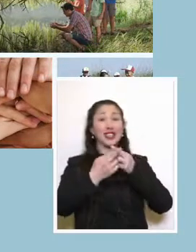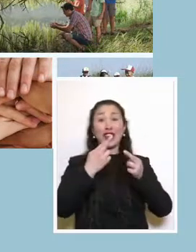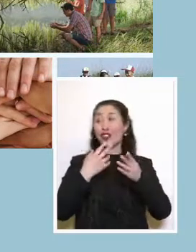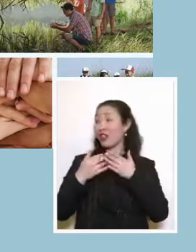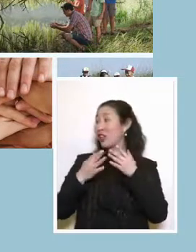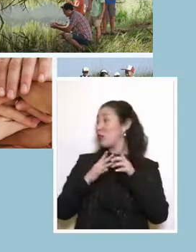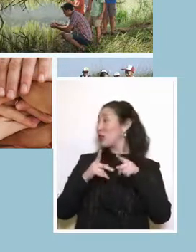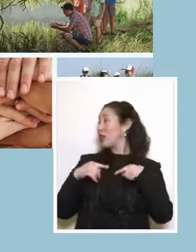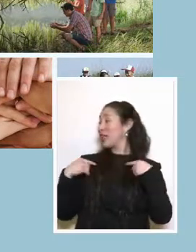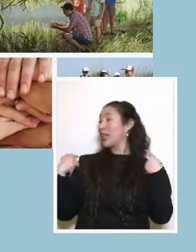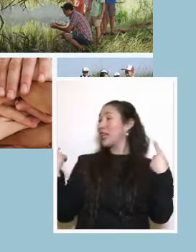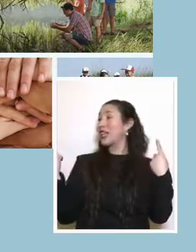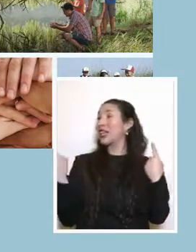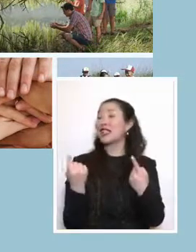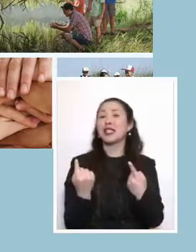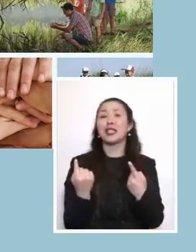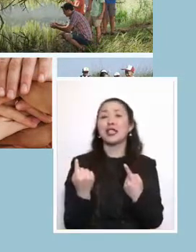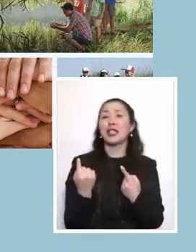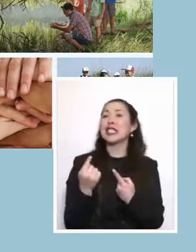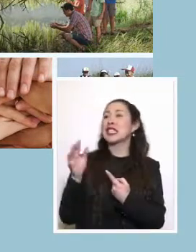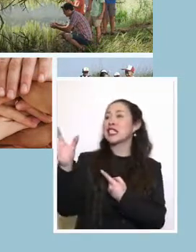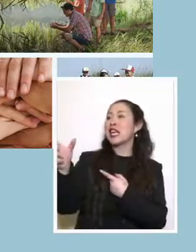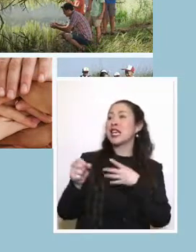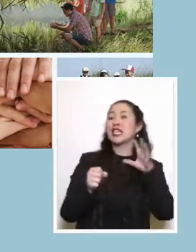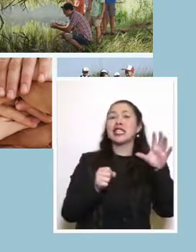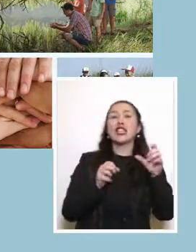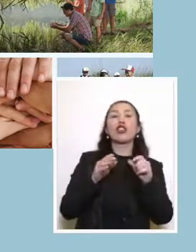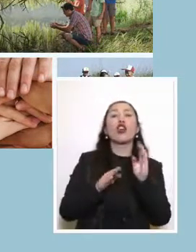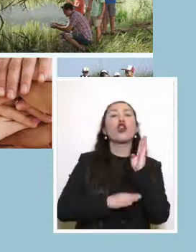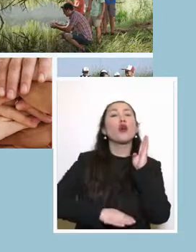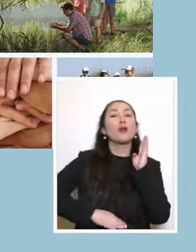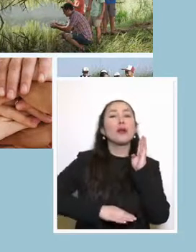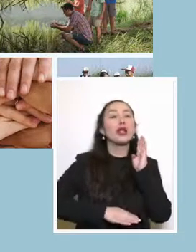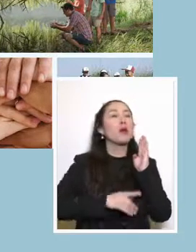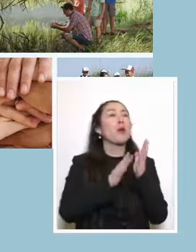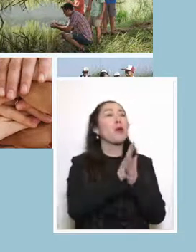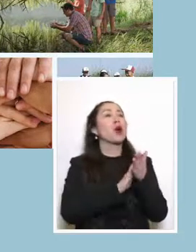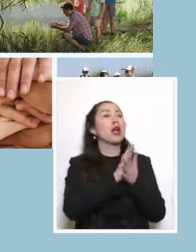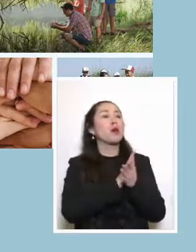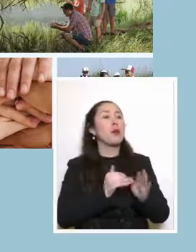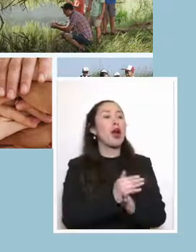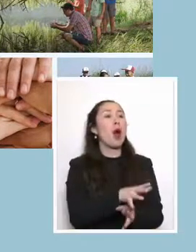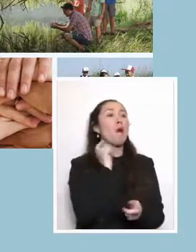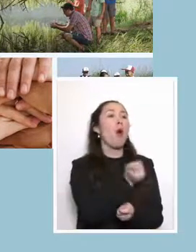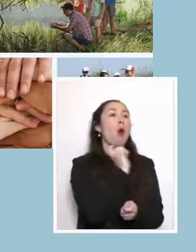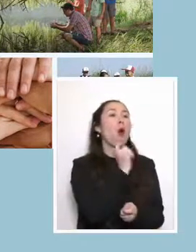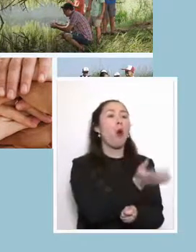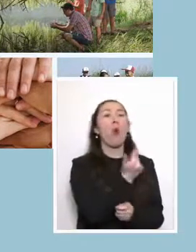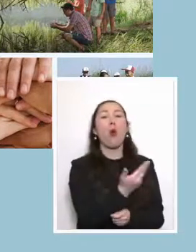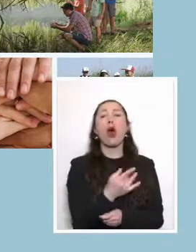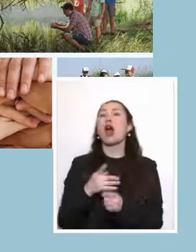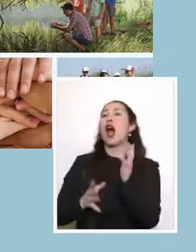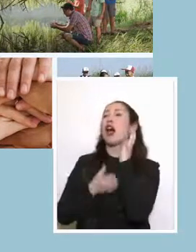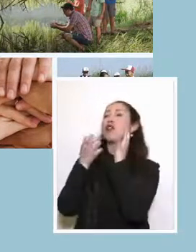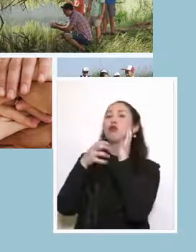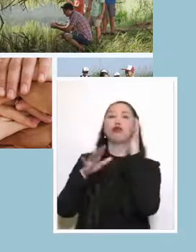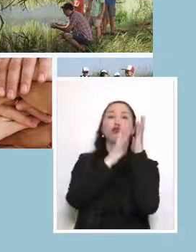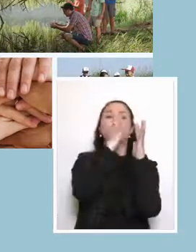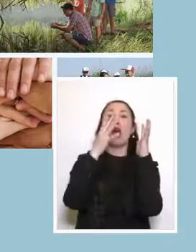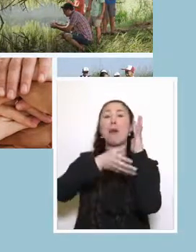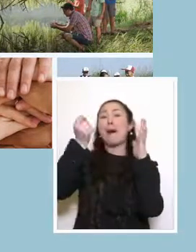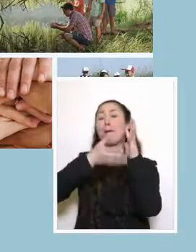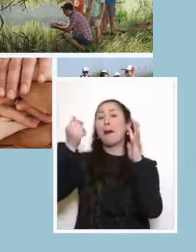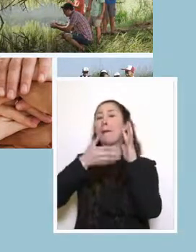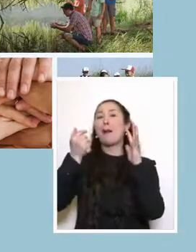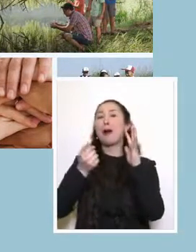tomando no más que lo mínimo para garantizar nuestro bienestar individual y colectivo, es algo que se